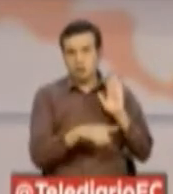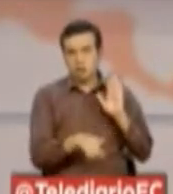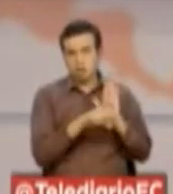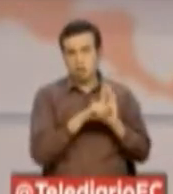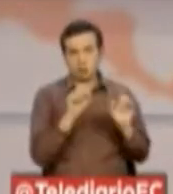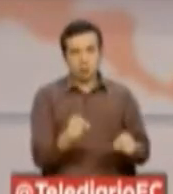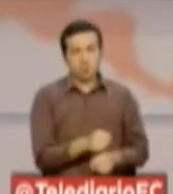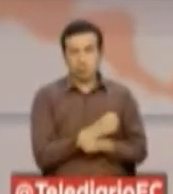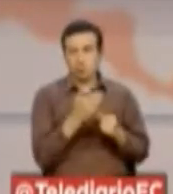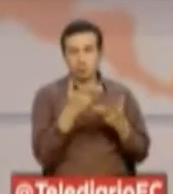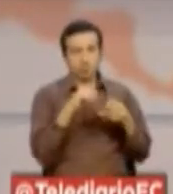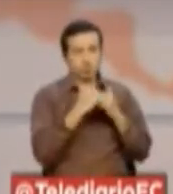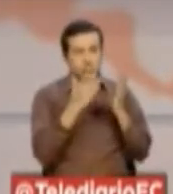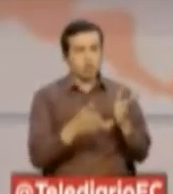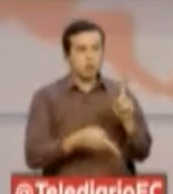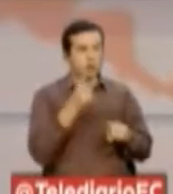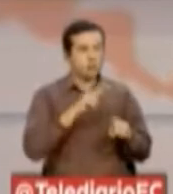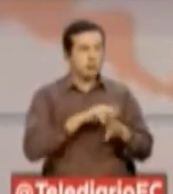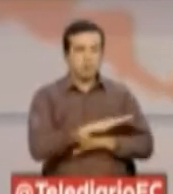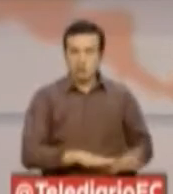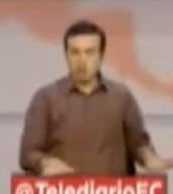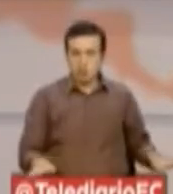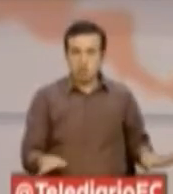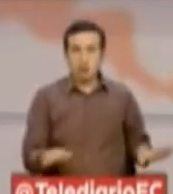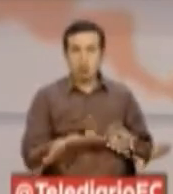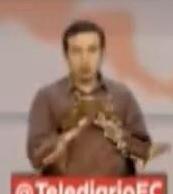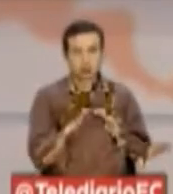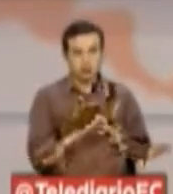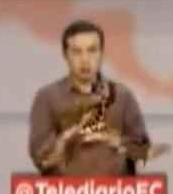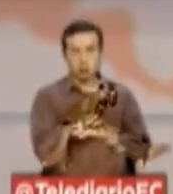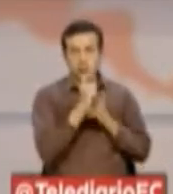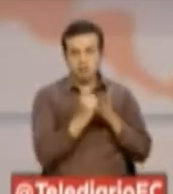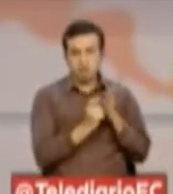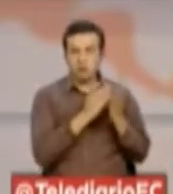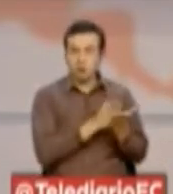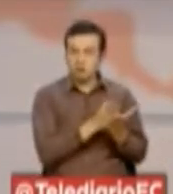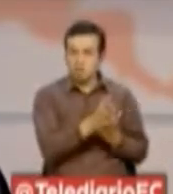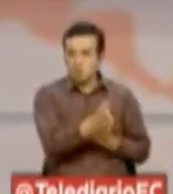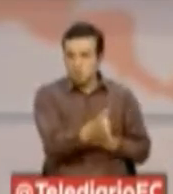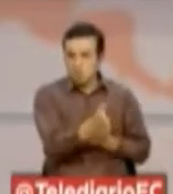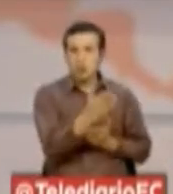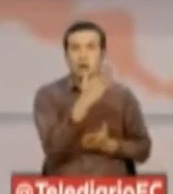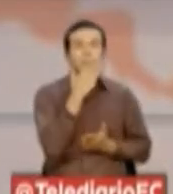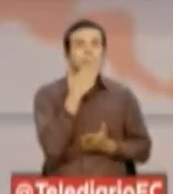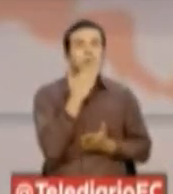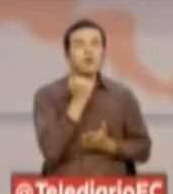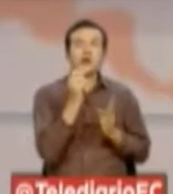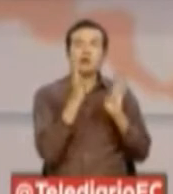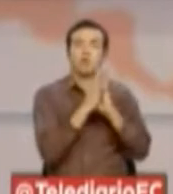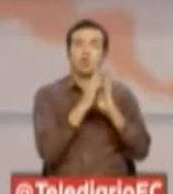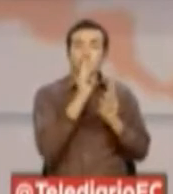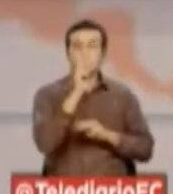legislador dos veces en su vida y no vuelve los legisladores tienen que ser de carrera los mejores congresos del mundo son